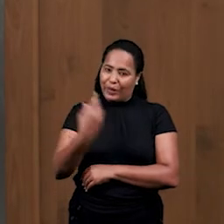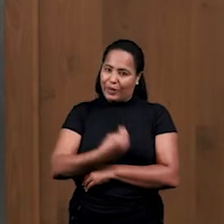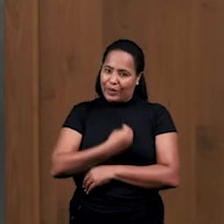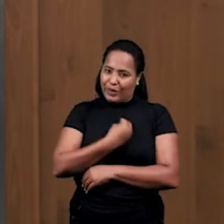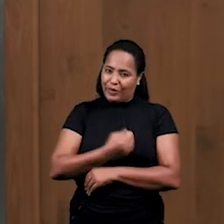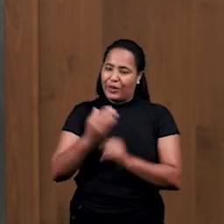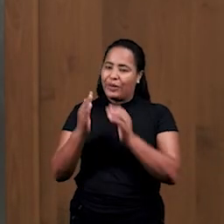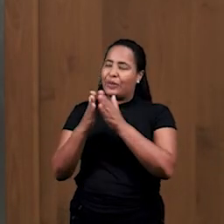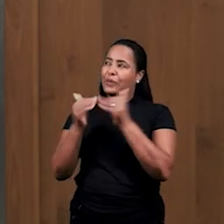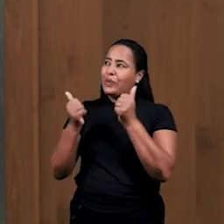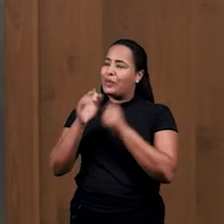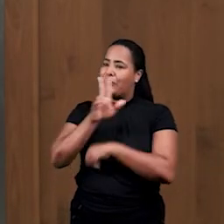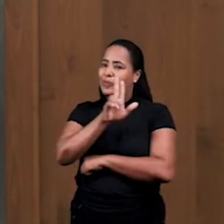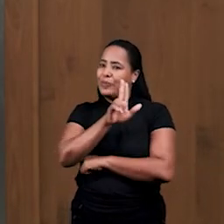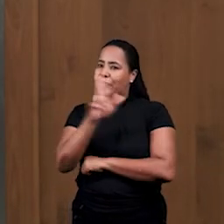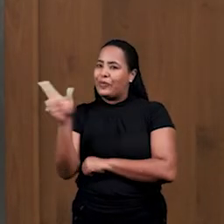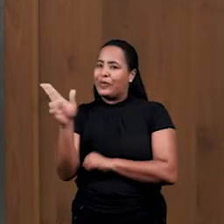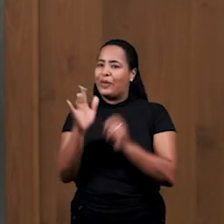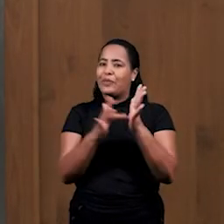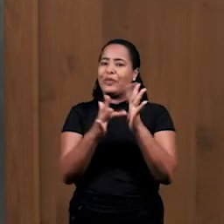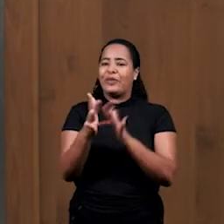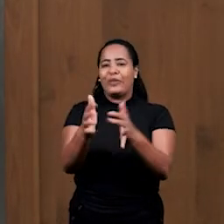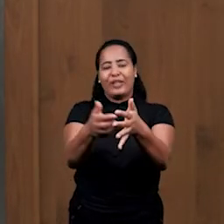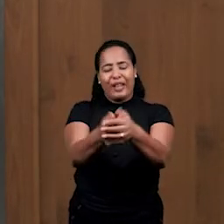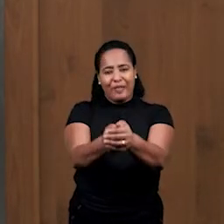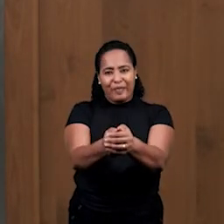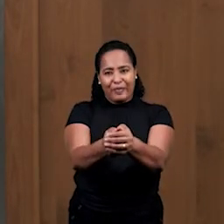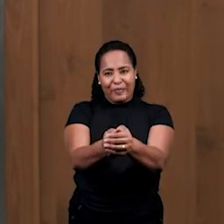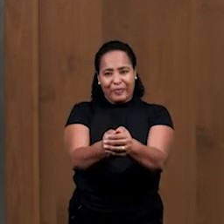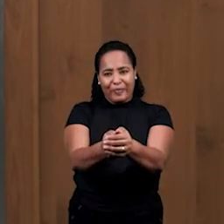nuestras vidas. Así oramos en nombre del